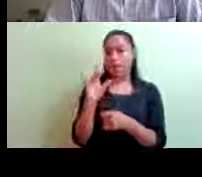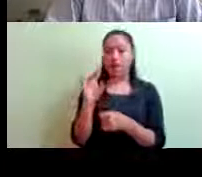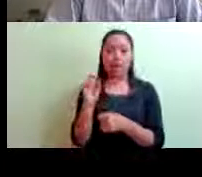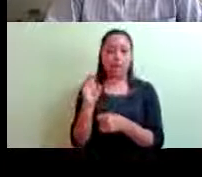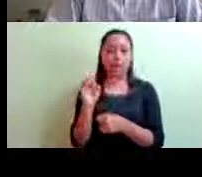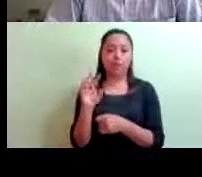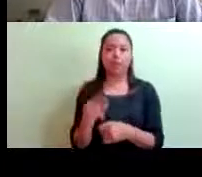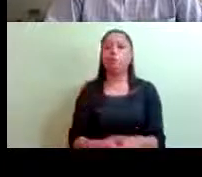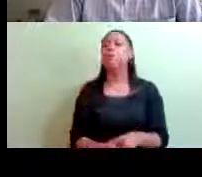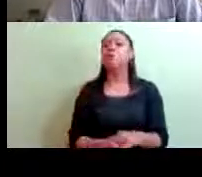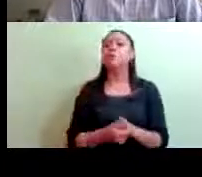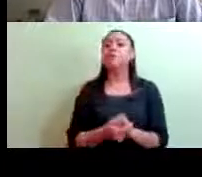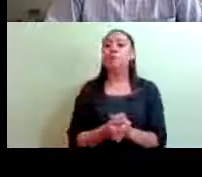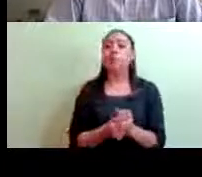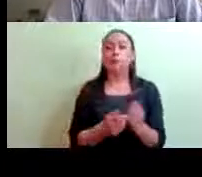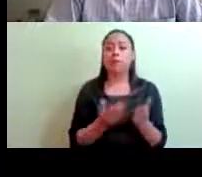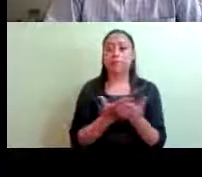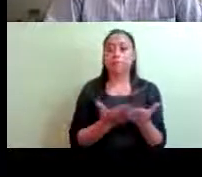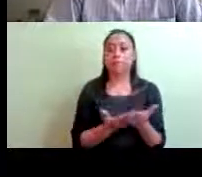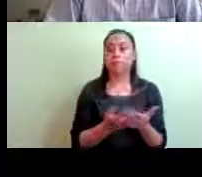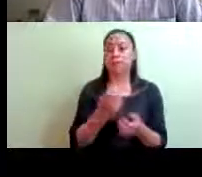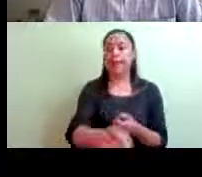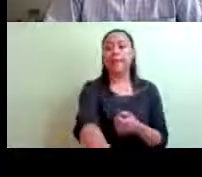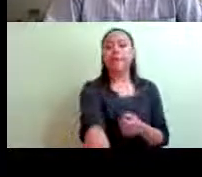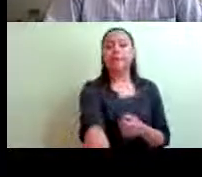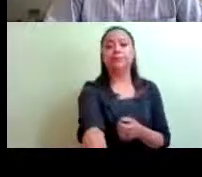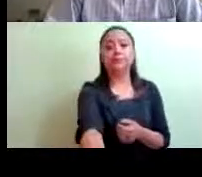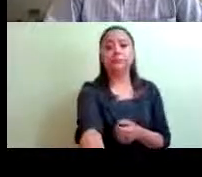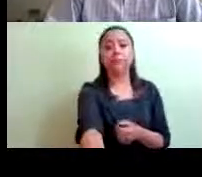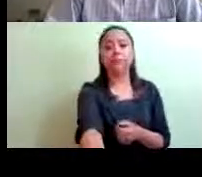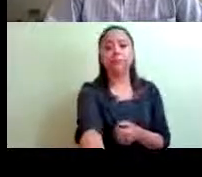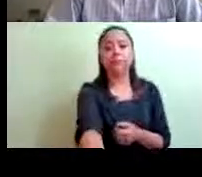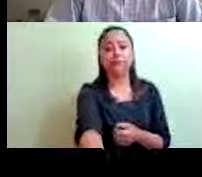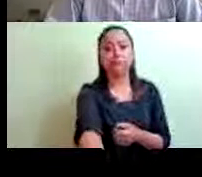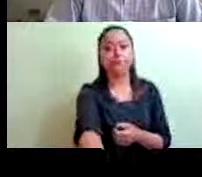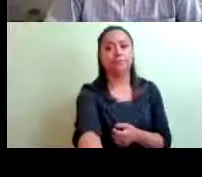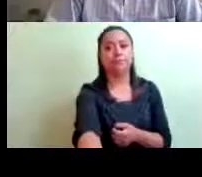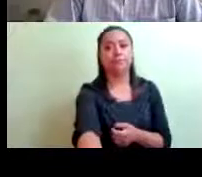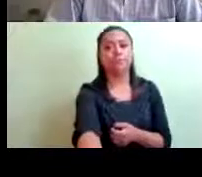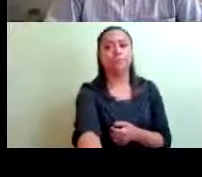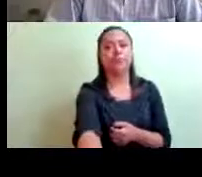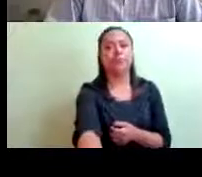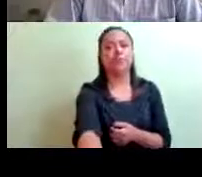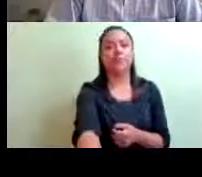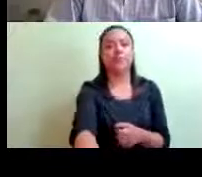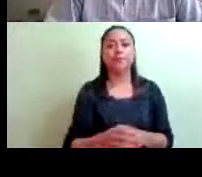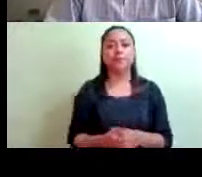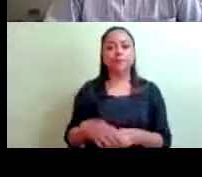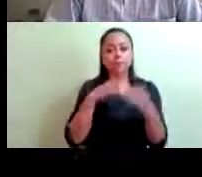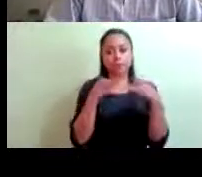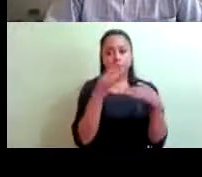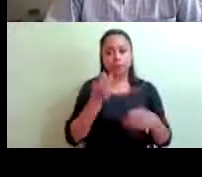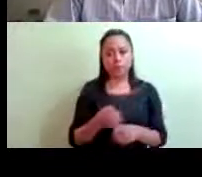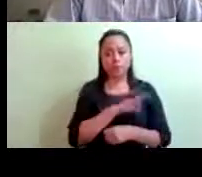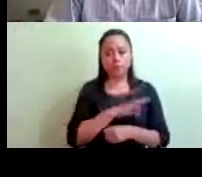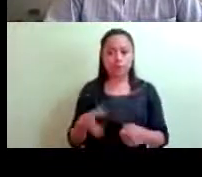un contribuyente, es un sector que contribuye a la economía de la ciudad. Y esto puede ser a través de generación de empleos, puede ser